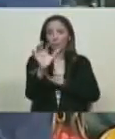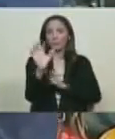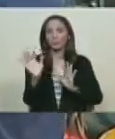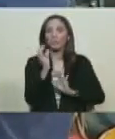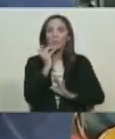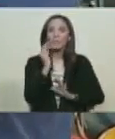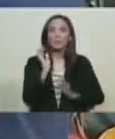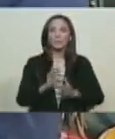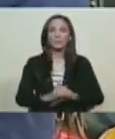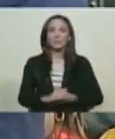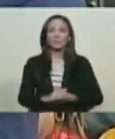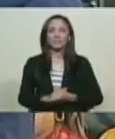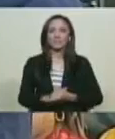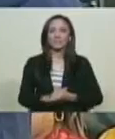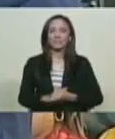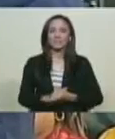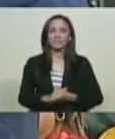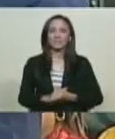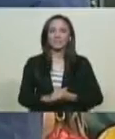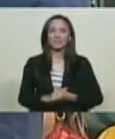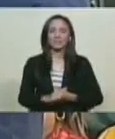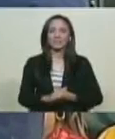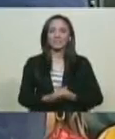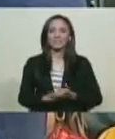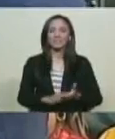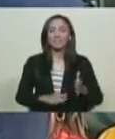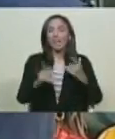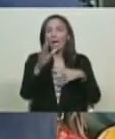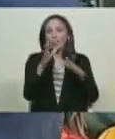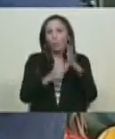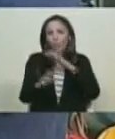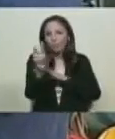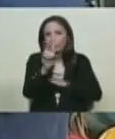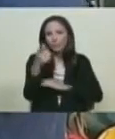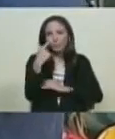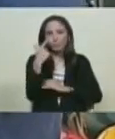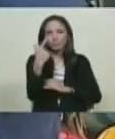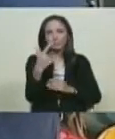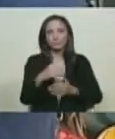decir a todos los venezolanos que nos están viendo en este momento,